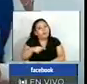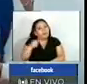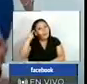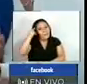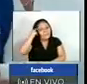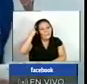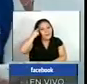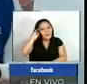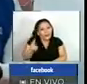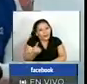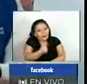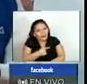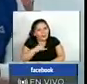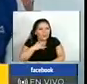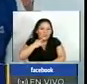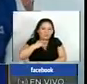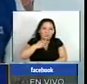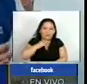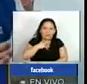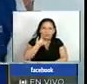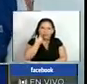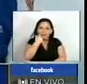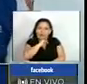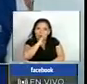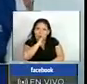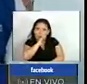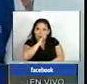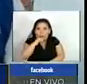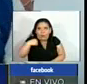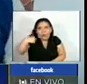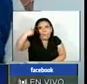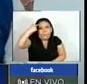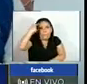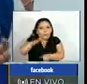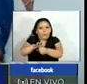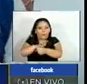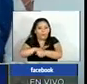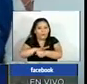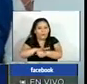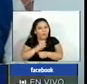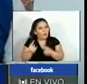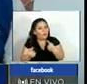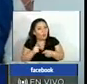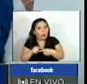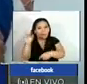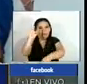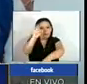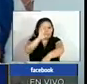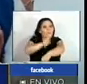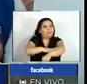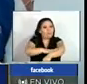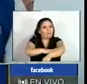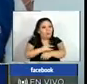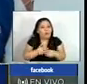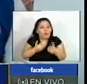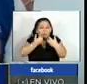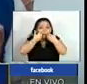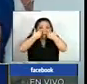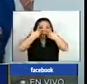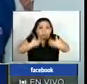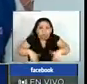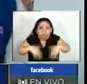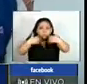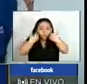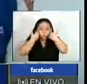confundir los síntomas de otras enfermedades con el COVID-19, entre ellas el dengue, que provoca fiebre alta